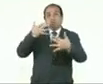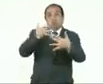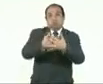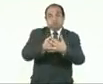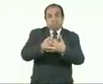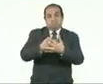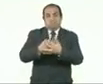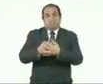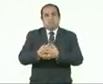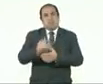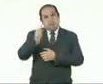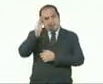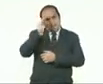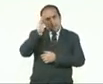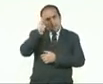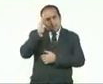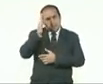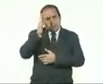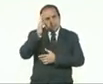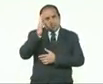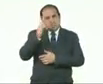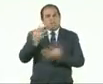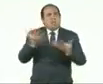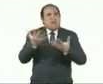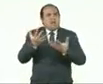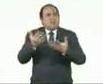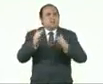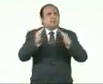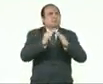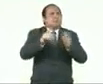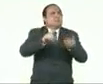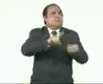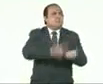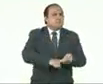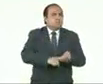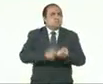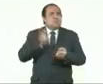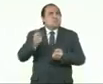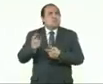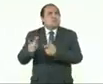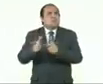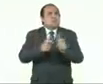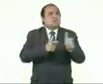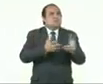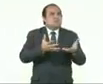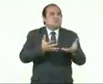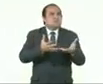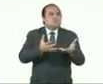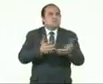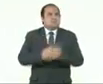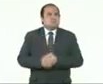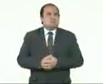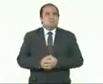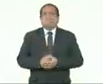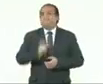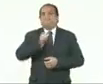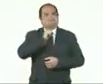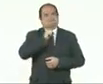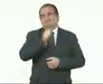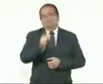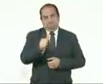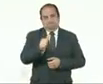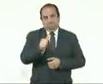Nos preguntamos qué tienen que hacer en los hogares estas armas. Absolutamente